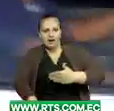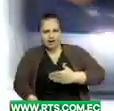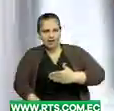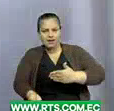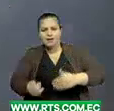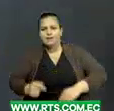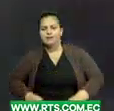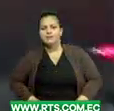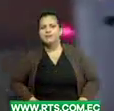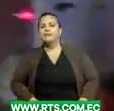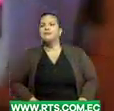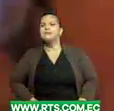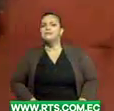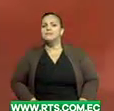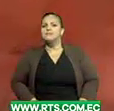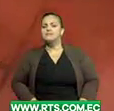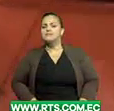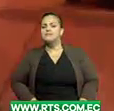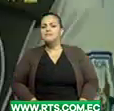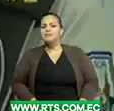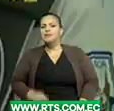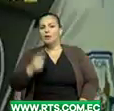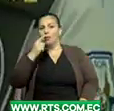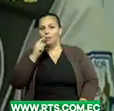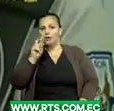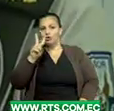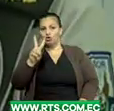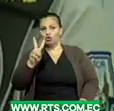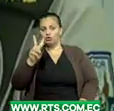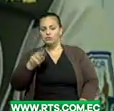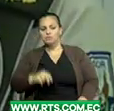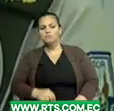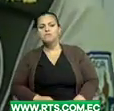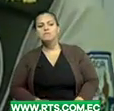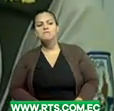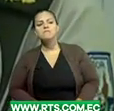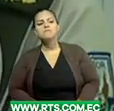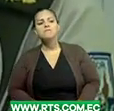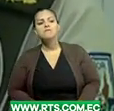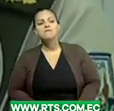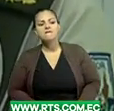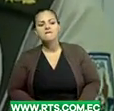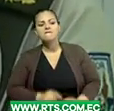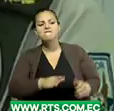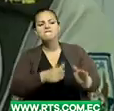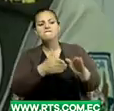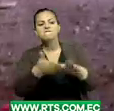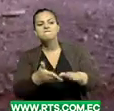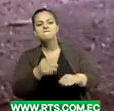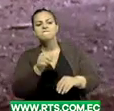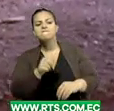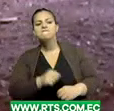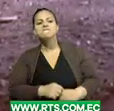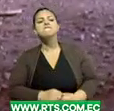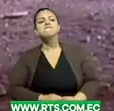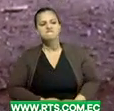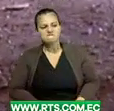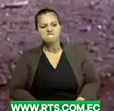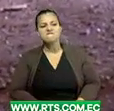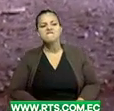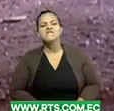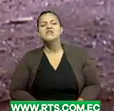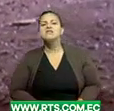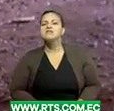del ciudadano se haya consumado. Reconocido por uno de los testigos presenciales del hecho. El hecho se